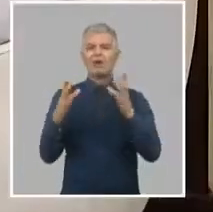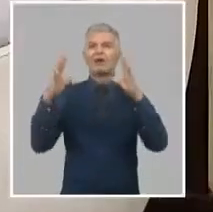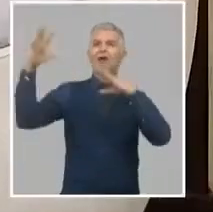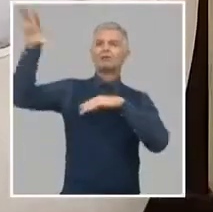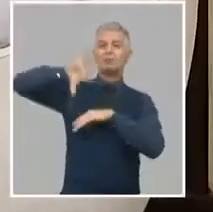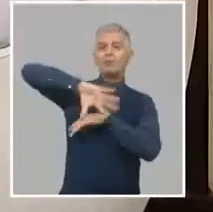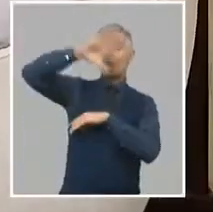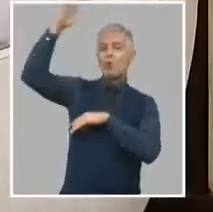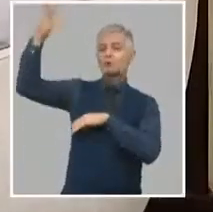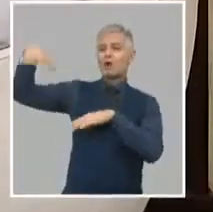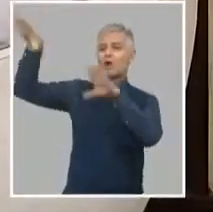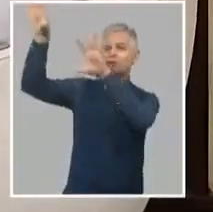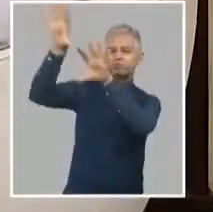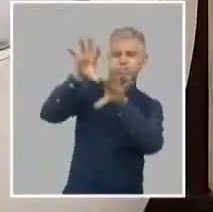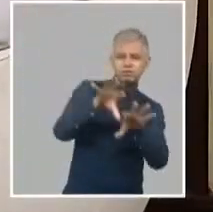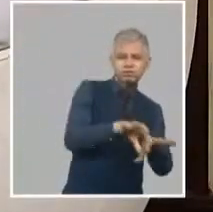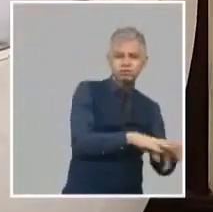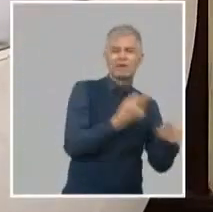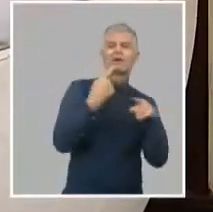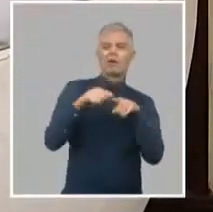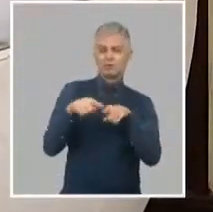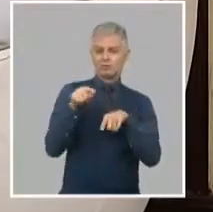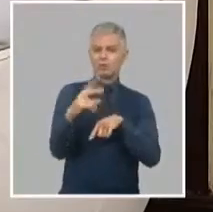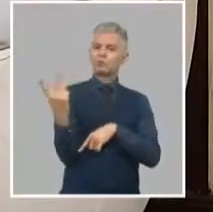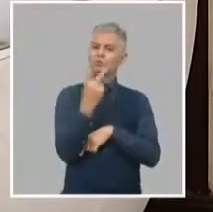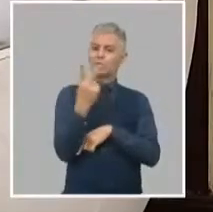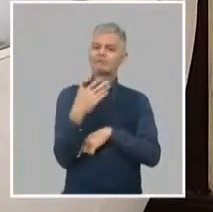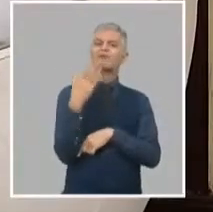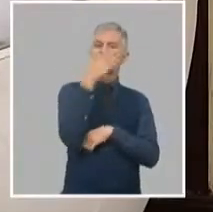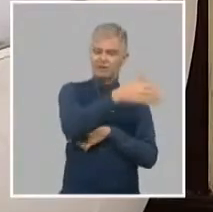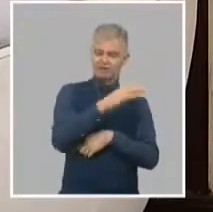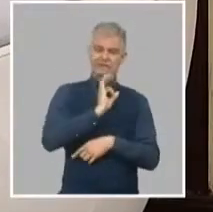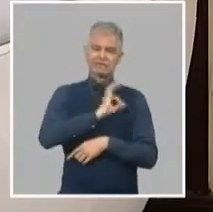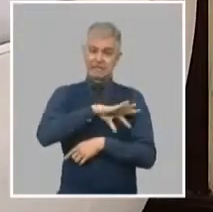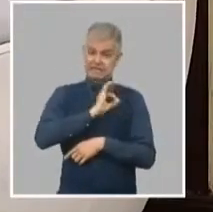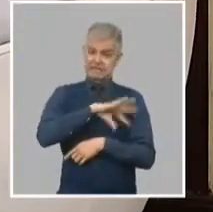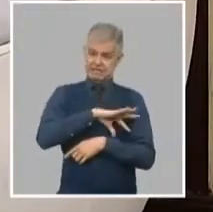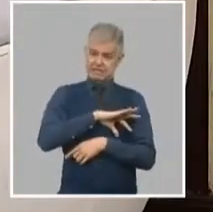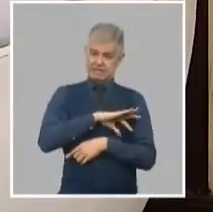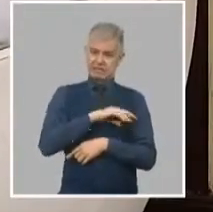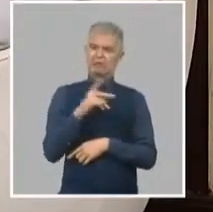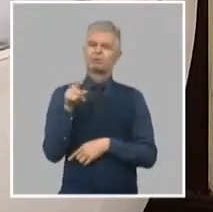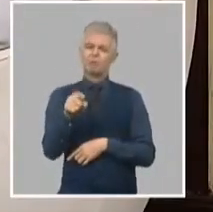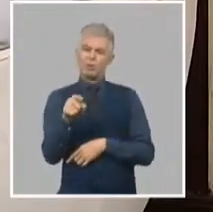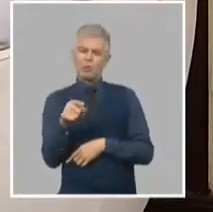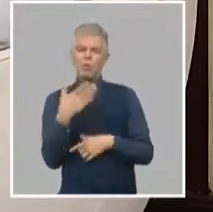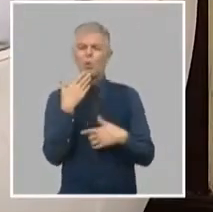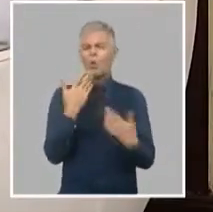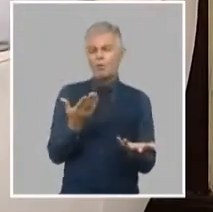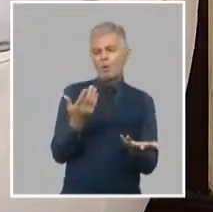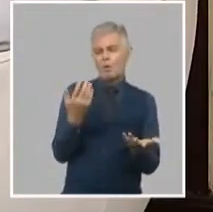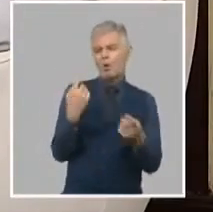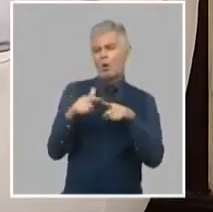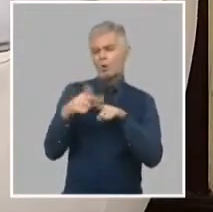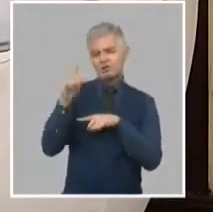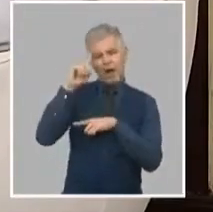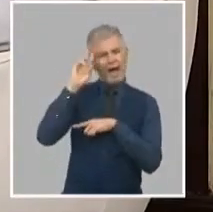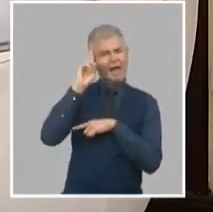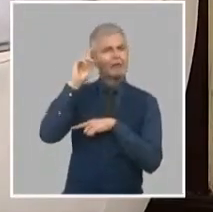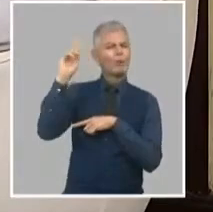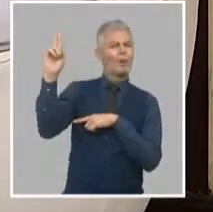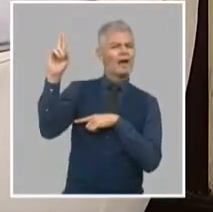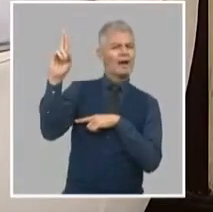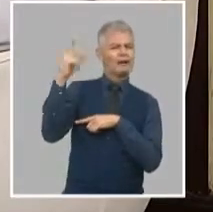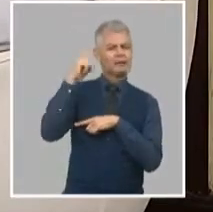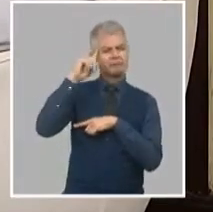tu trayectoria profesional, ¿qué han sido estos tres momentos de misiones con el contingente de Henry Riff? ¿Qué cosas son los que más te han marcado de